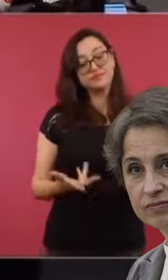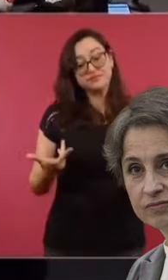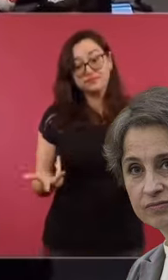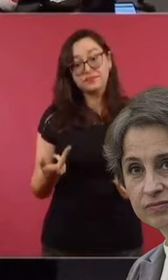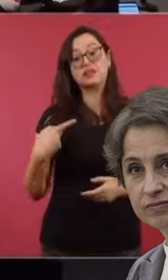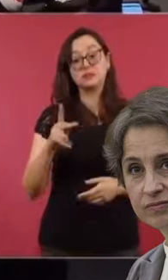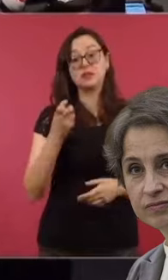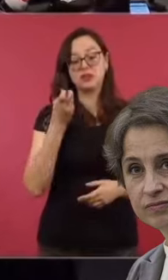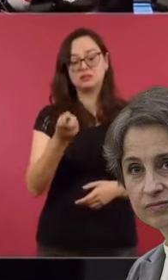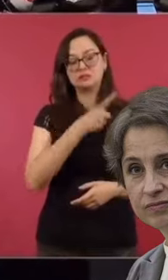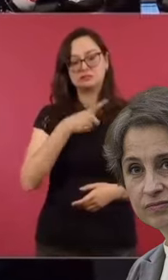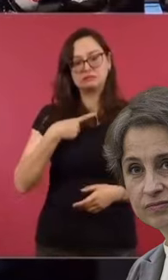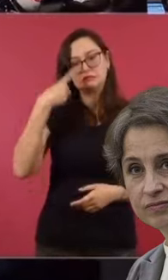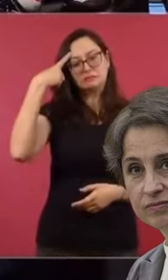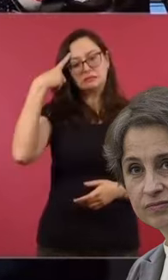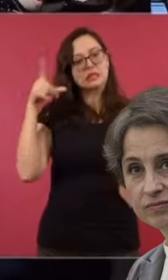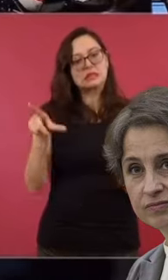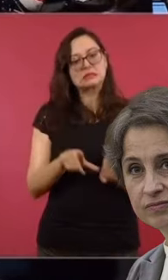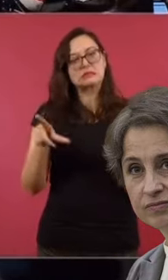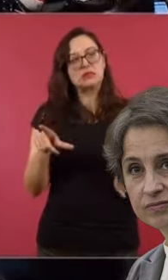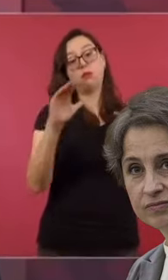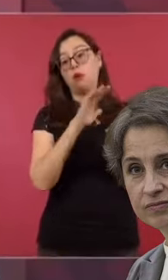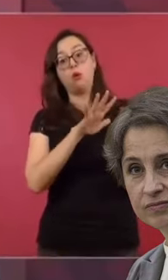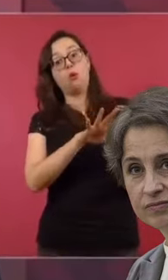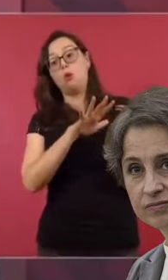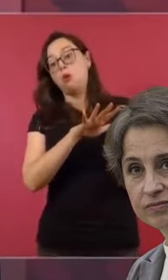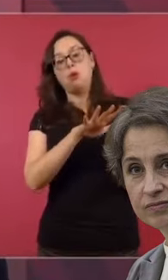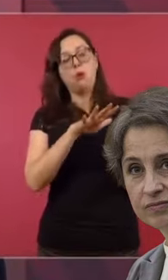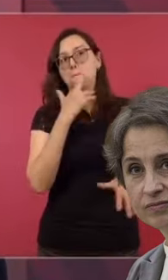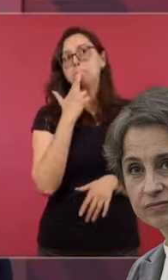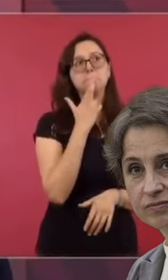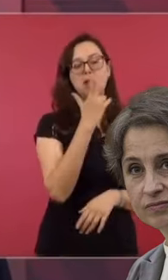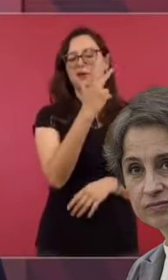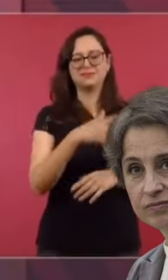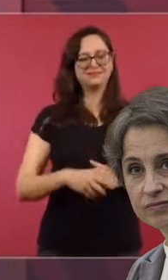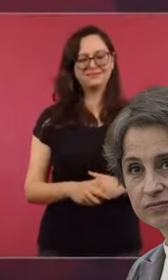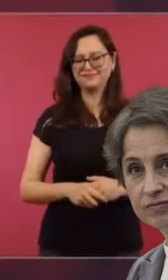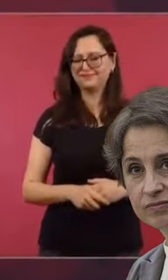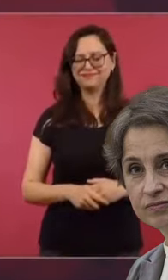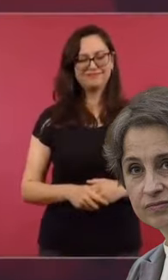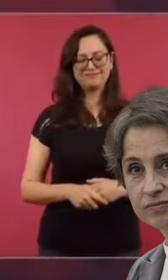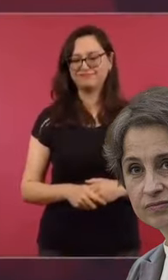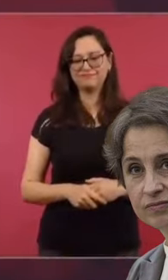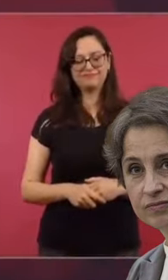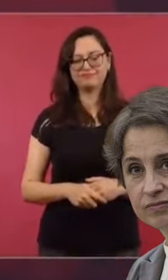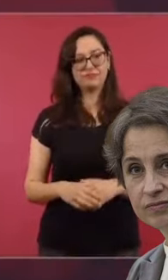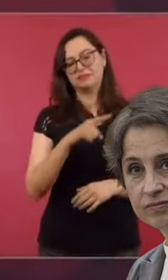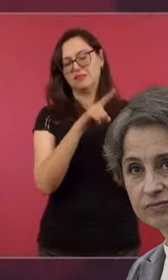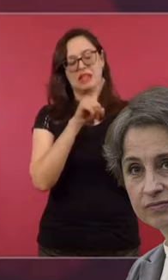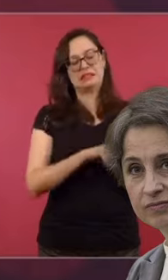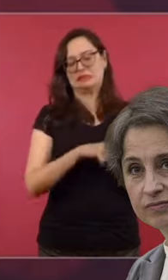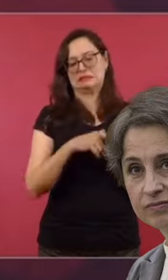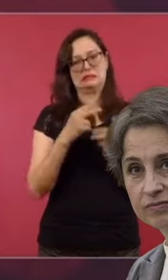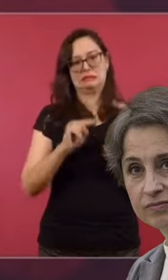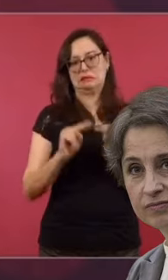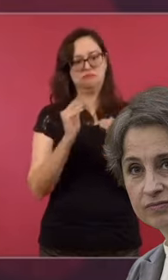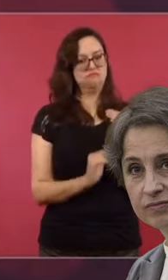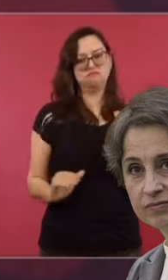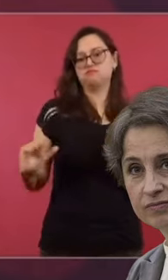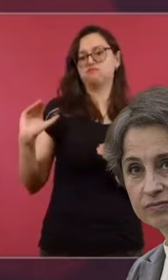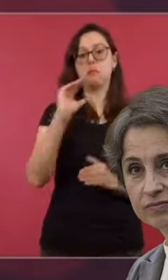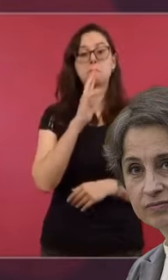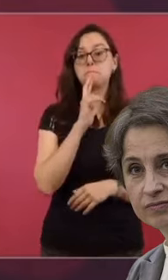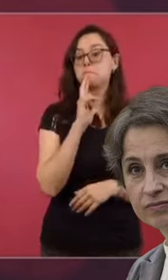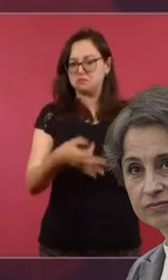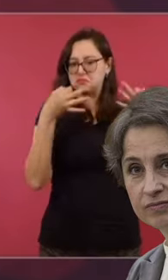los jóvenes, porque que no estén pensando que esas universidades son de alto nivel académico, o que